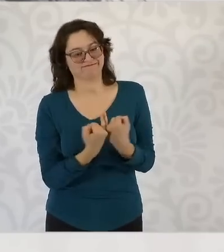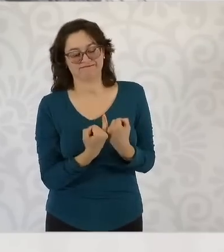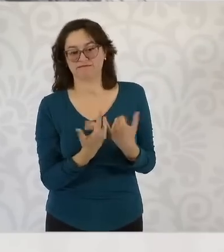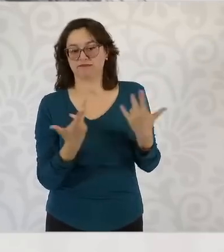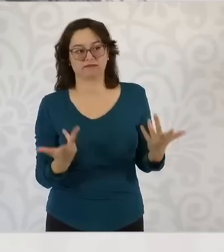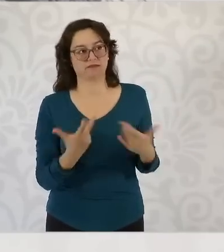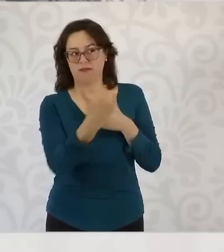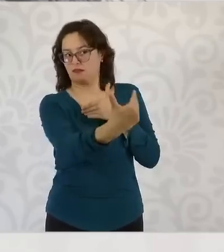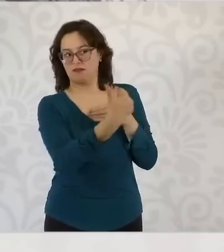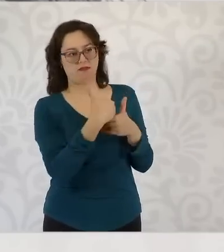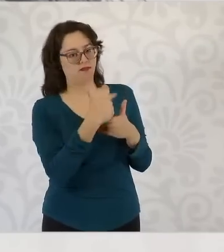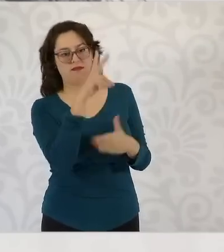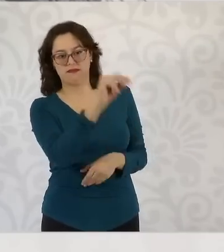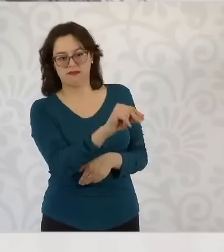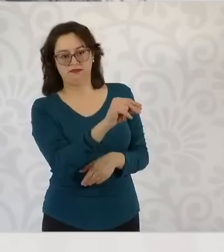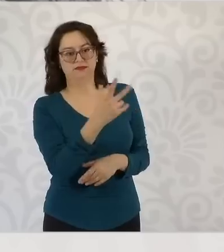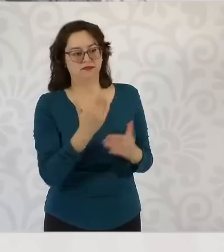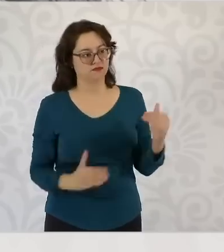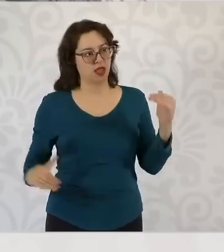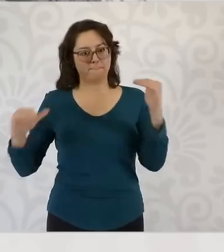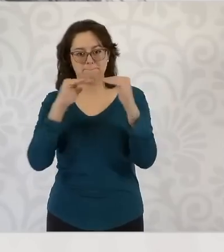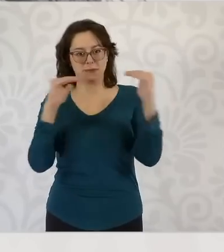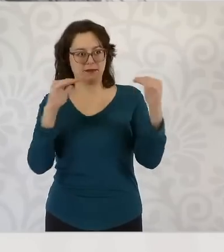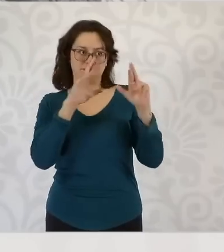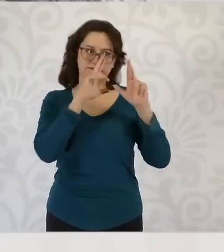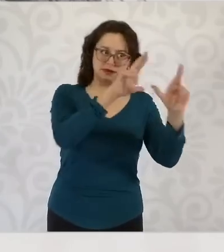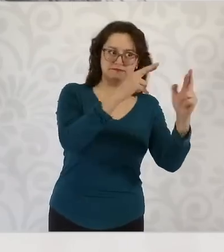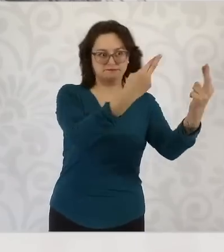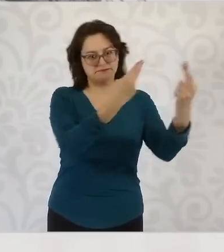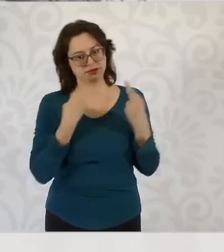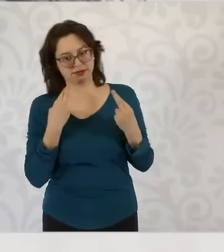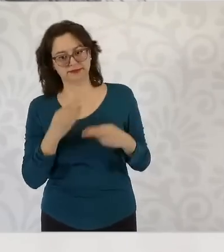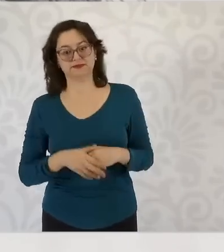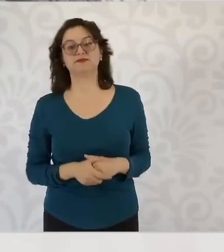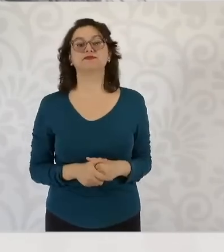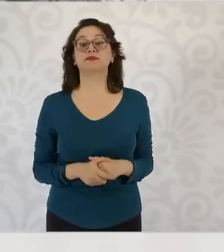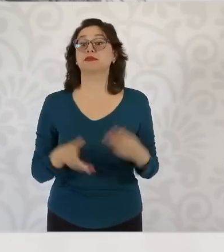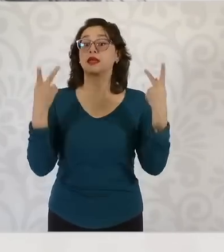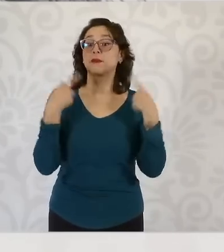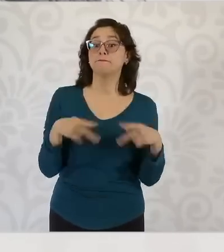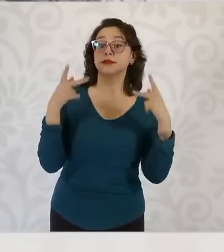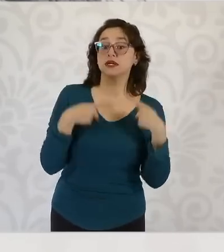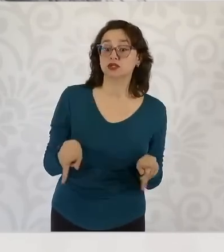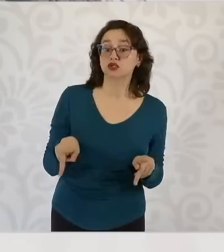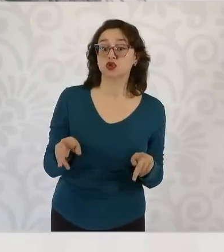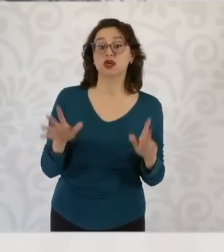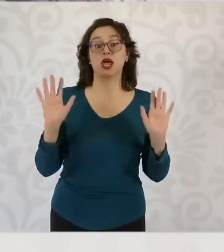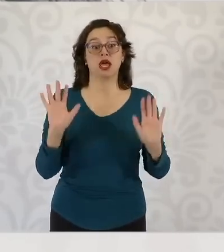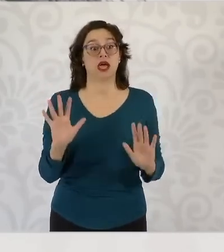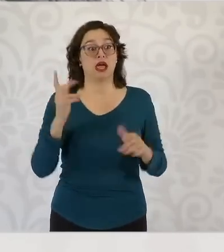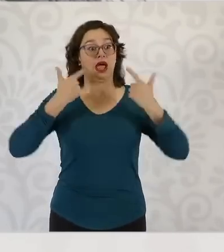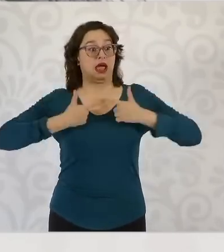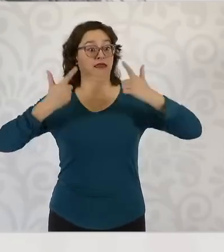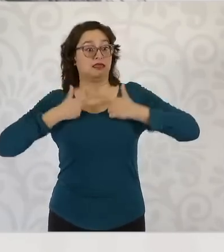no intervención y respeto a nuestras soberanías. Entonces, cualquier persona que sea directivo de una